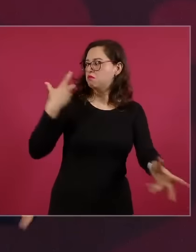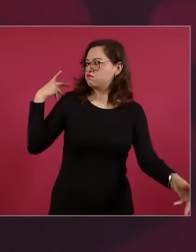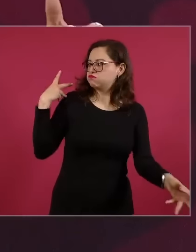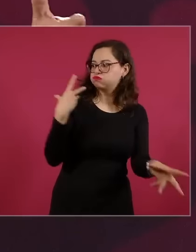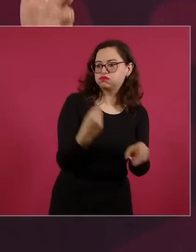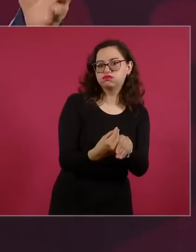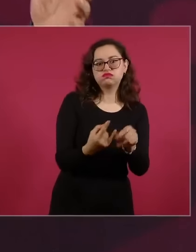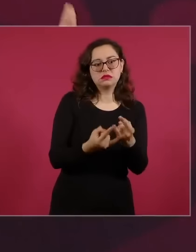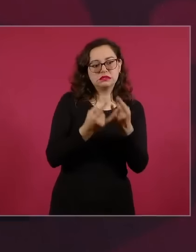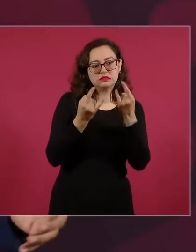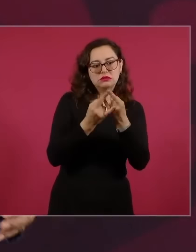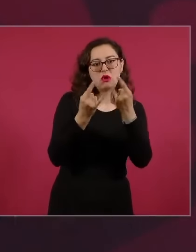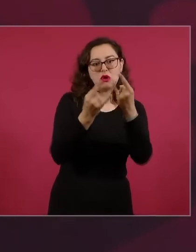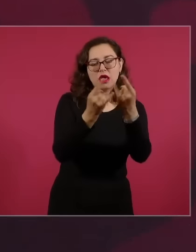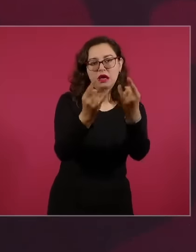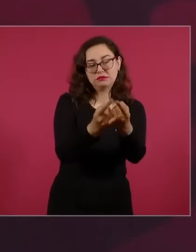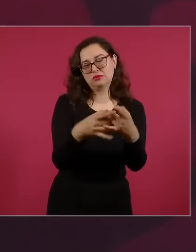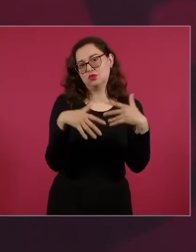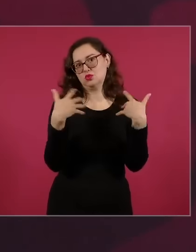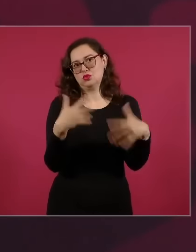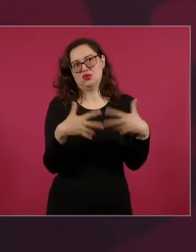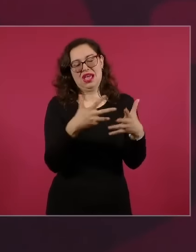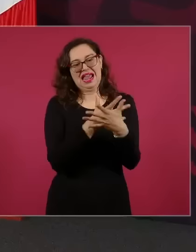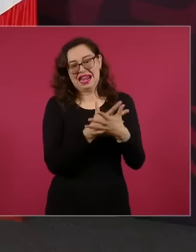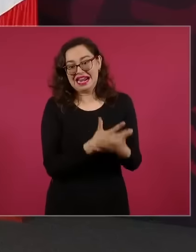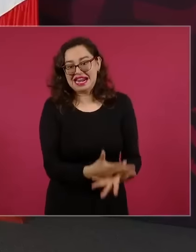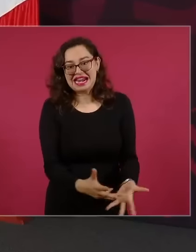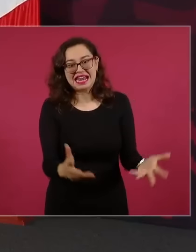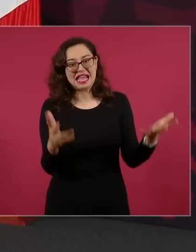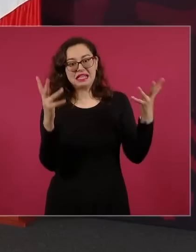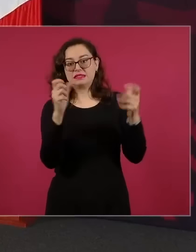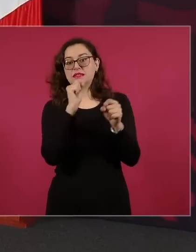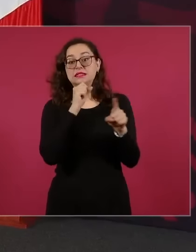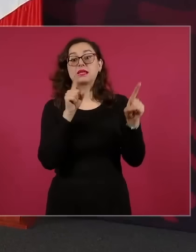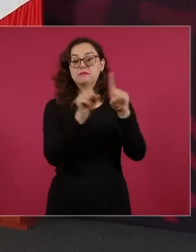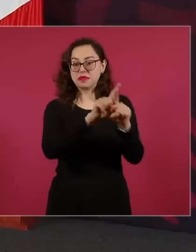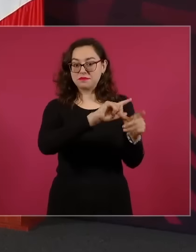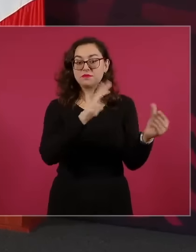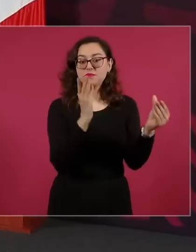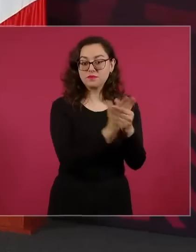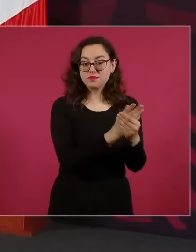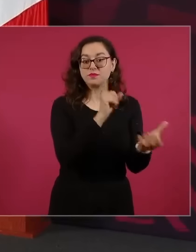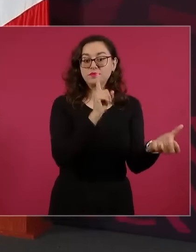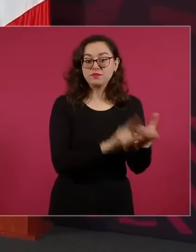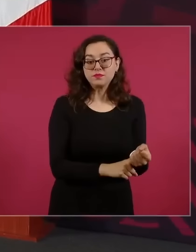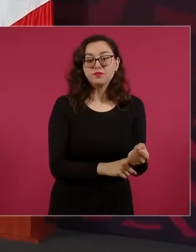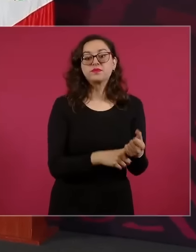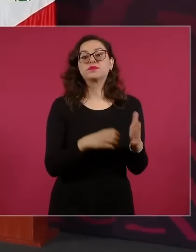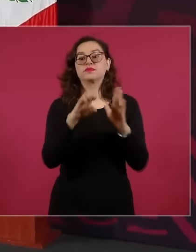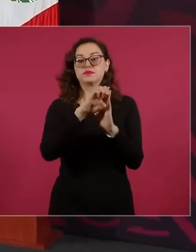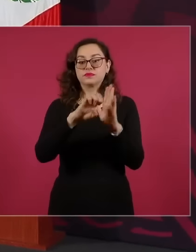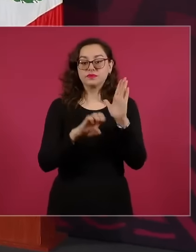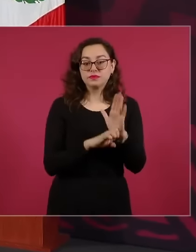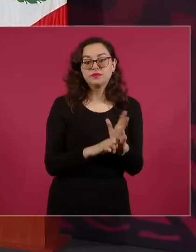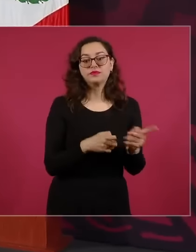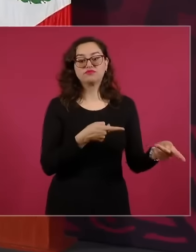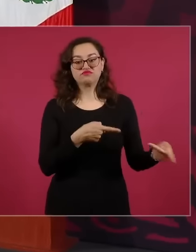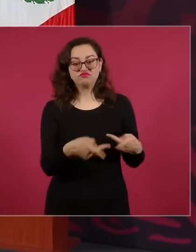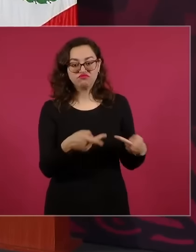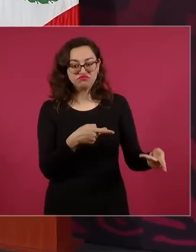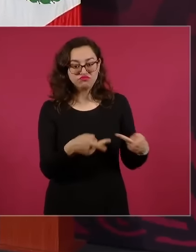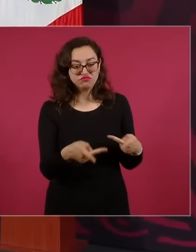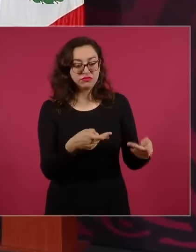Ahí están pues las escrituras y están los planos de las